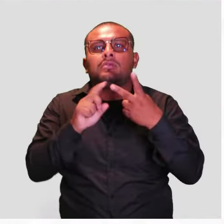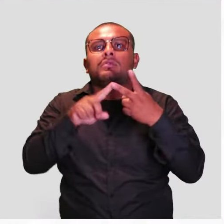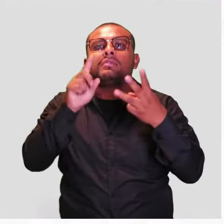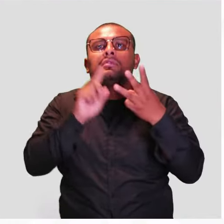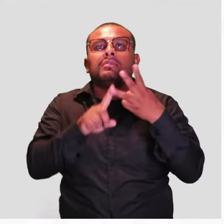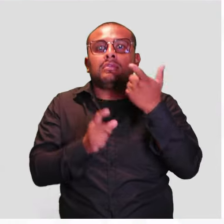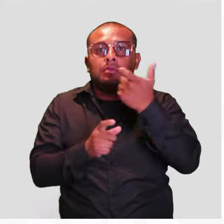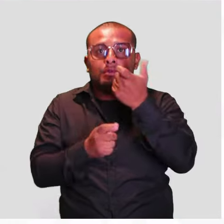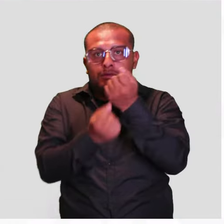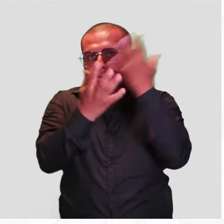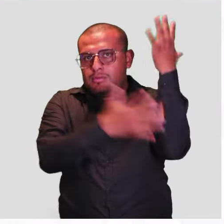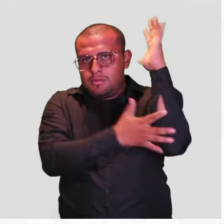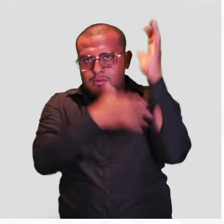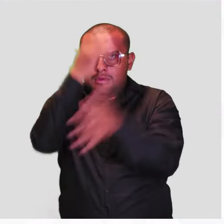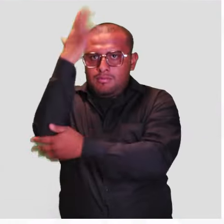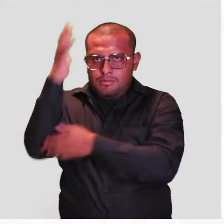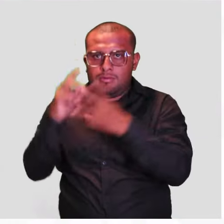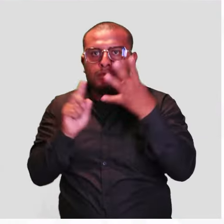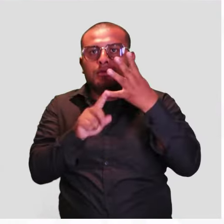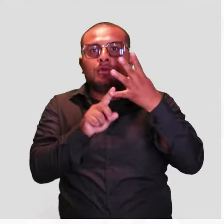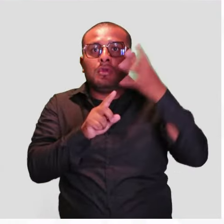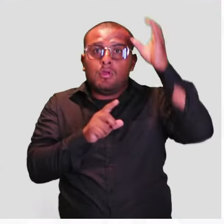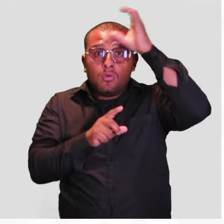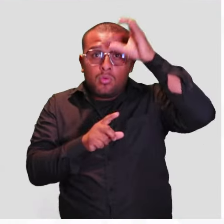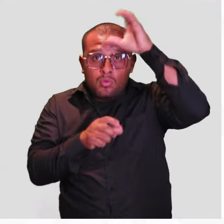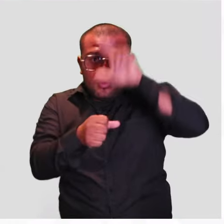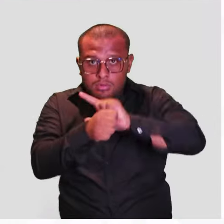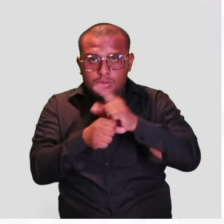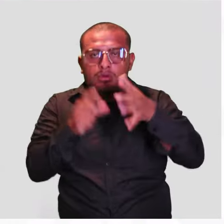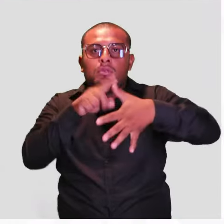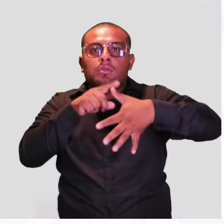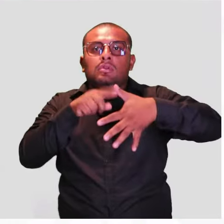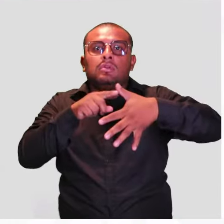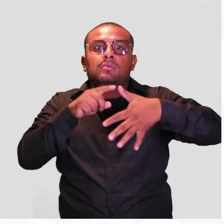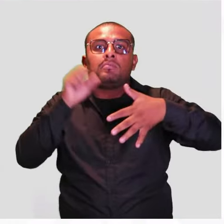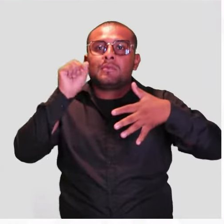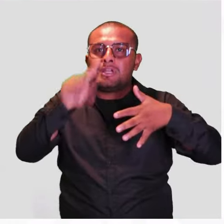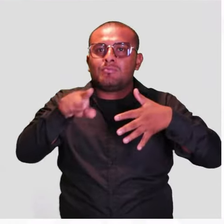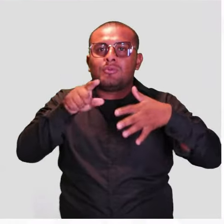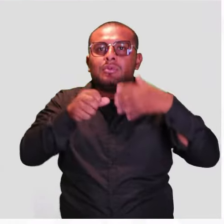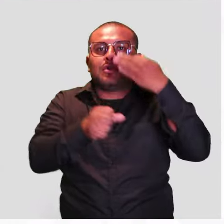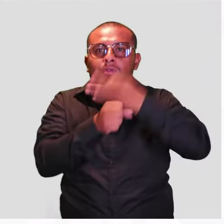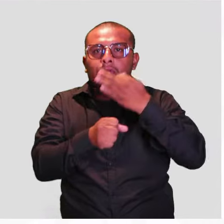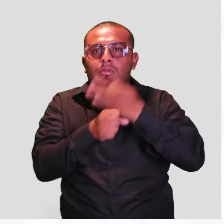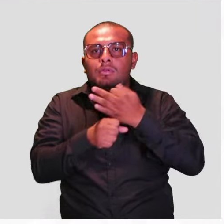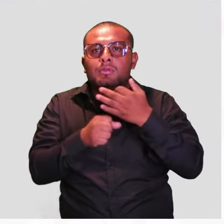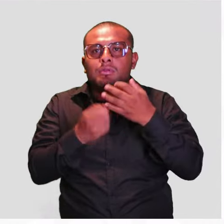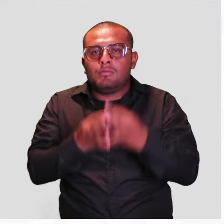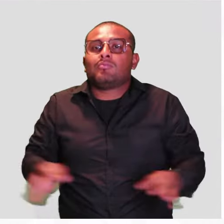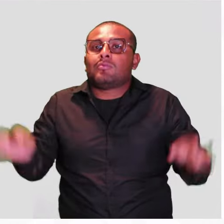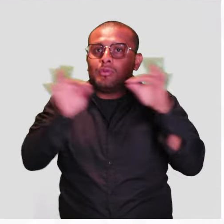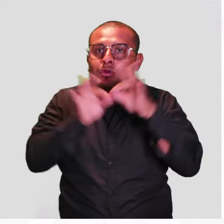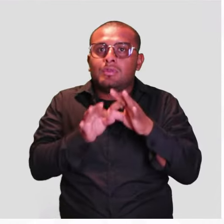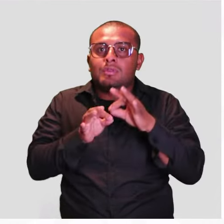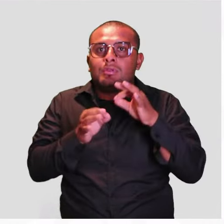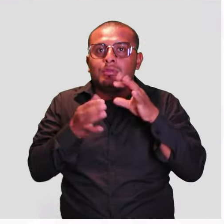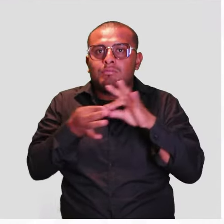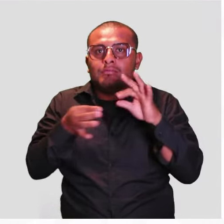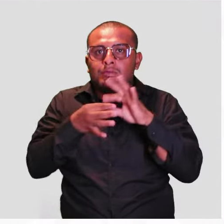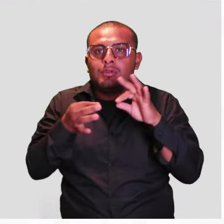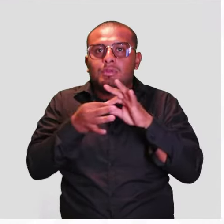ecología, he señalado la cultura, señalo la cuestión que es muy importante para mí